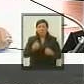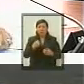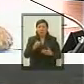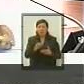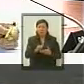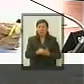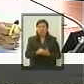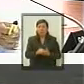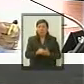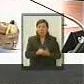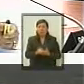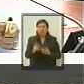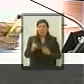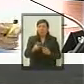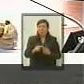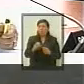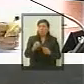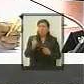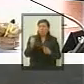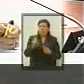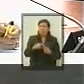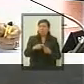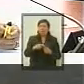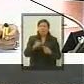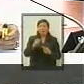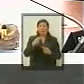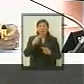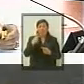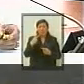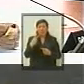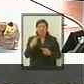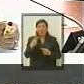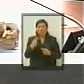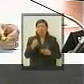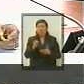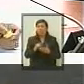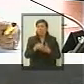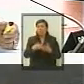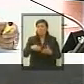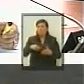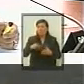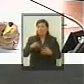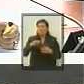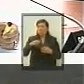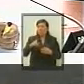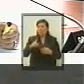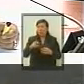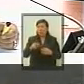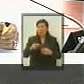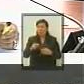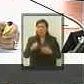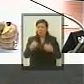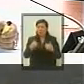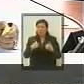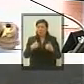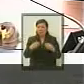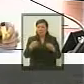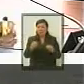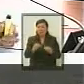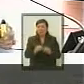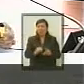pasajeros desde o hacia la Ciudad de iquitos iquitos y Puerto Maldonado tienen una